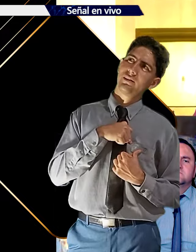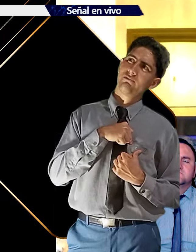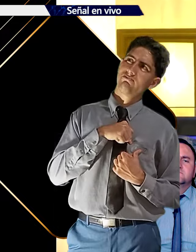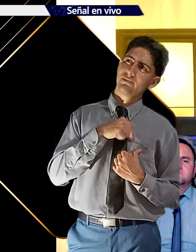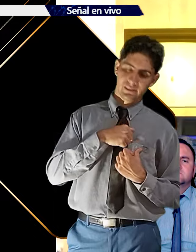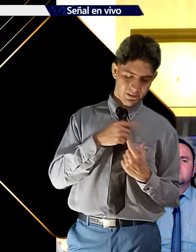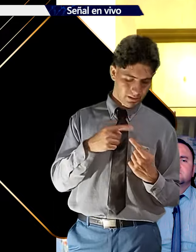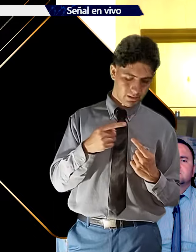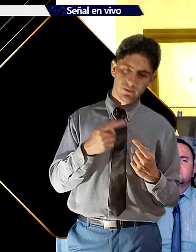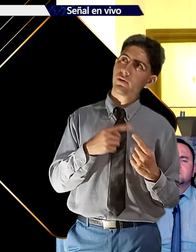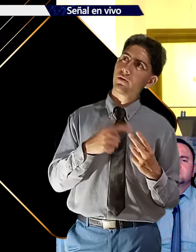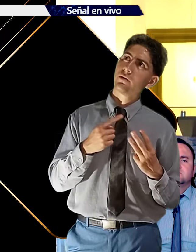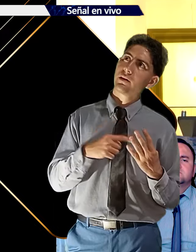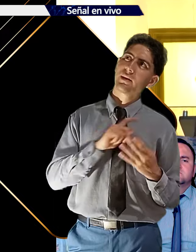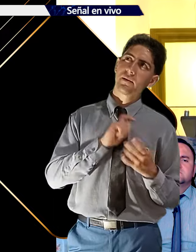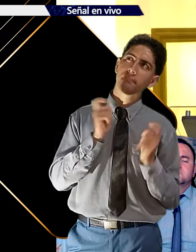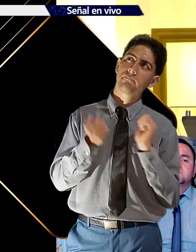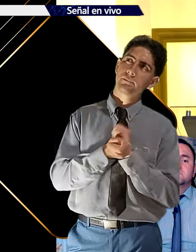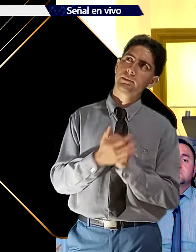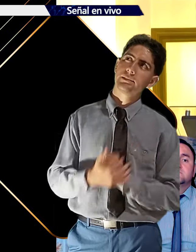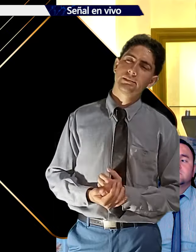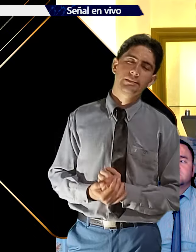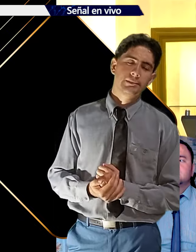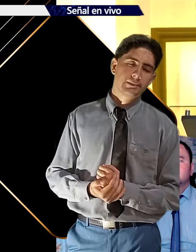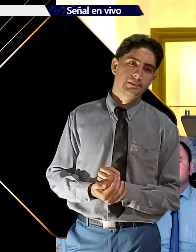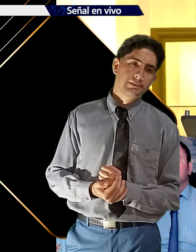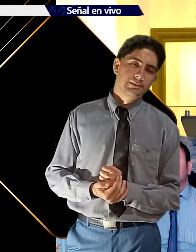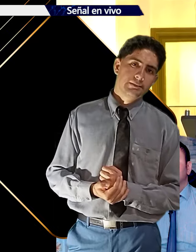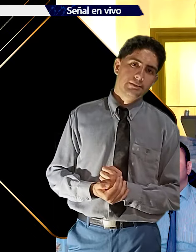el momento de comenzar a trabajarlas. Y de pronto, sin darme cuenta,